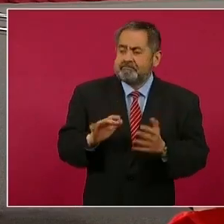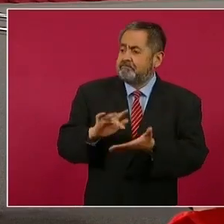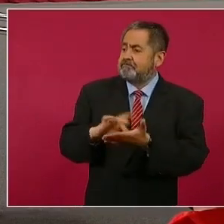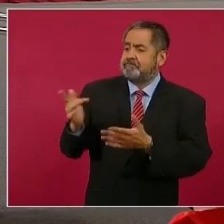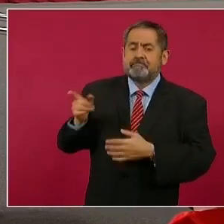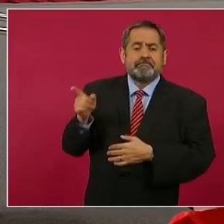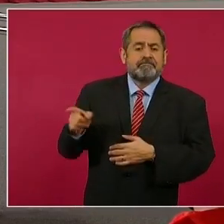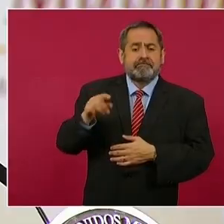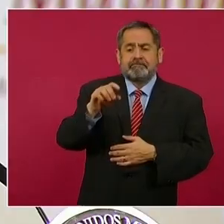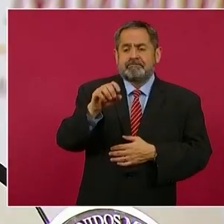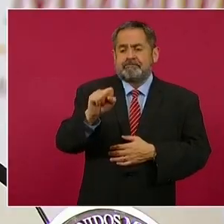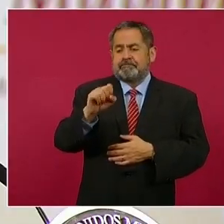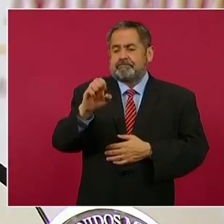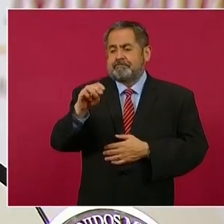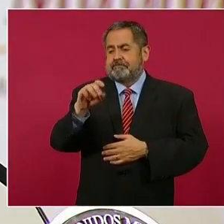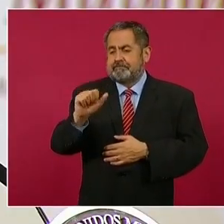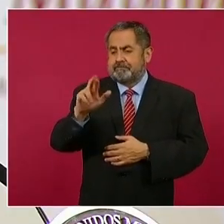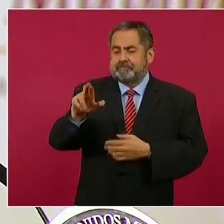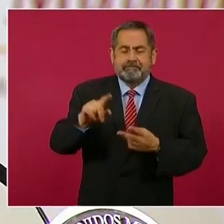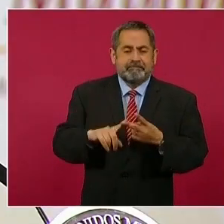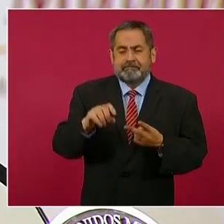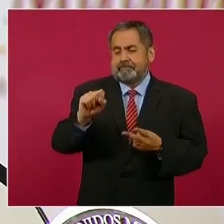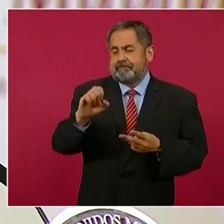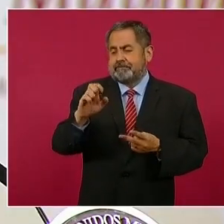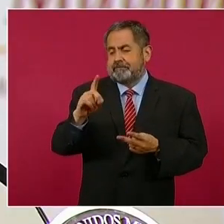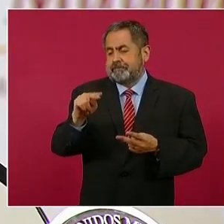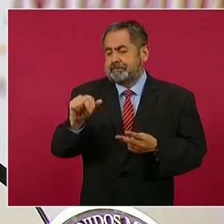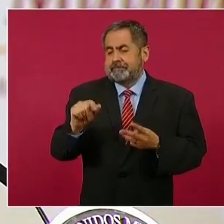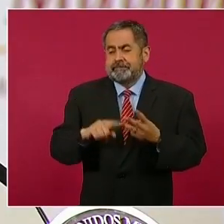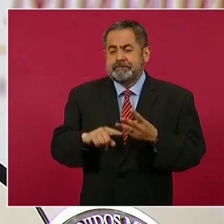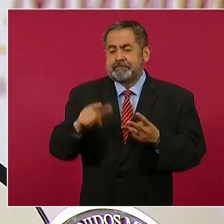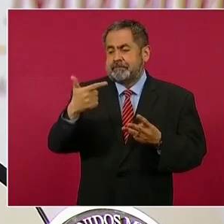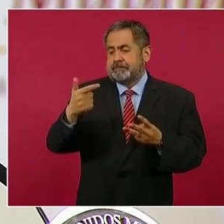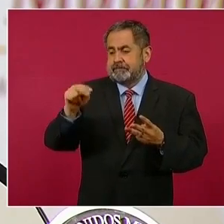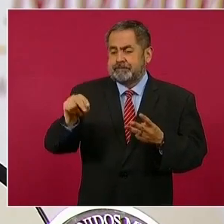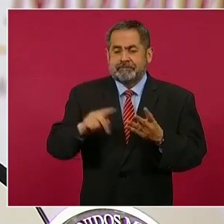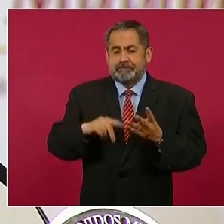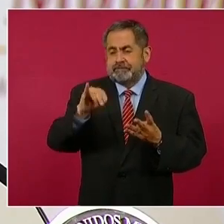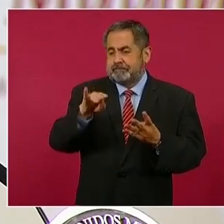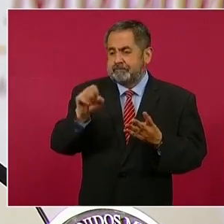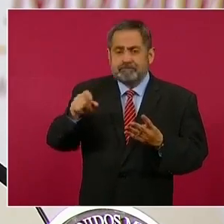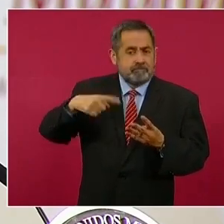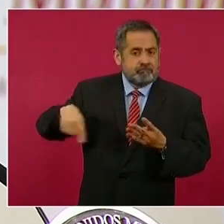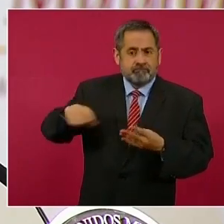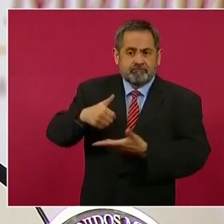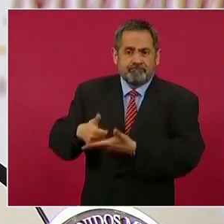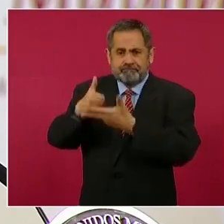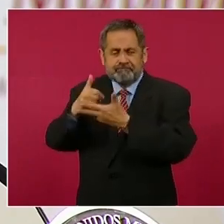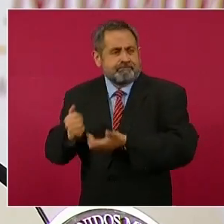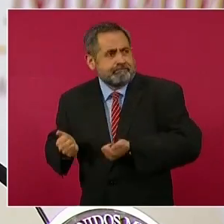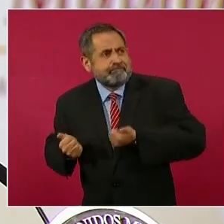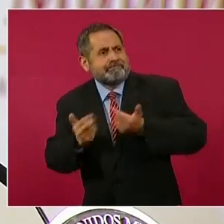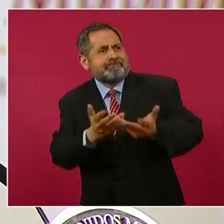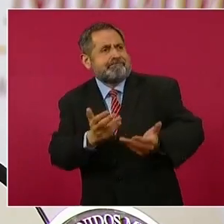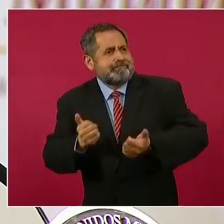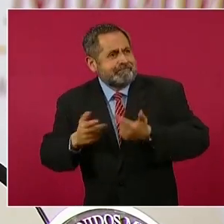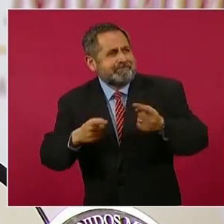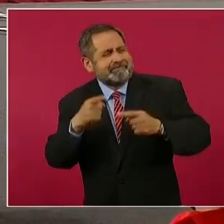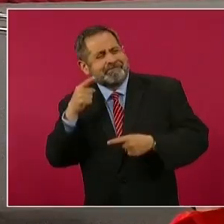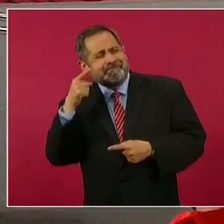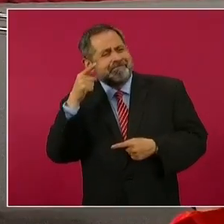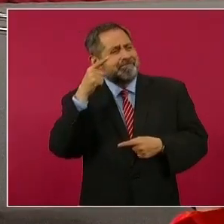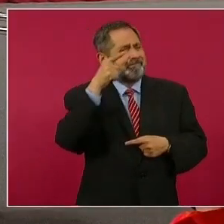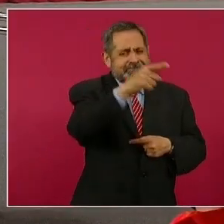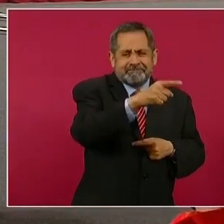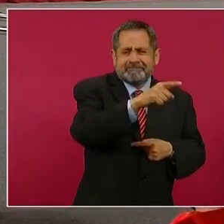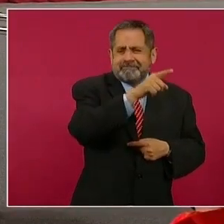la Secretaría de la Defensa, a la Guardia Nacional, al IMSS, a todas las instituciones que ayudan a que eso ocurra. Bueno, el